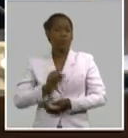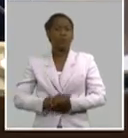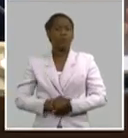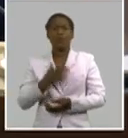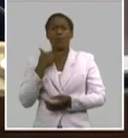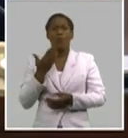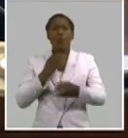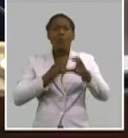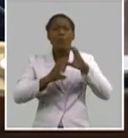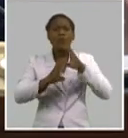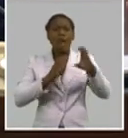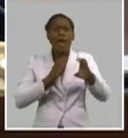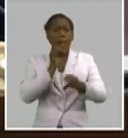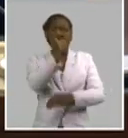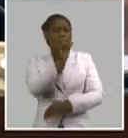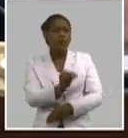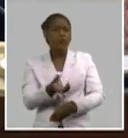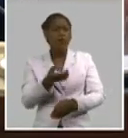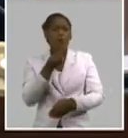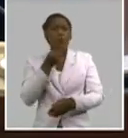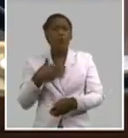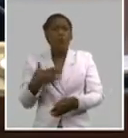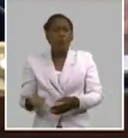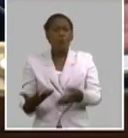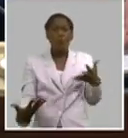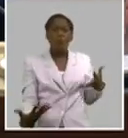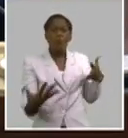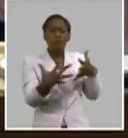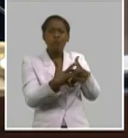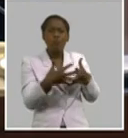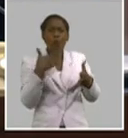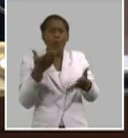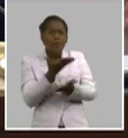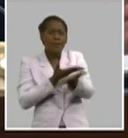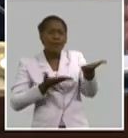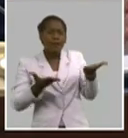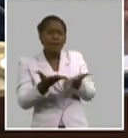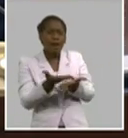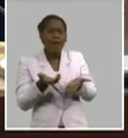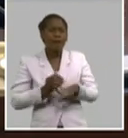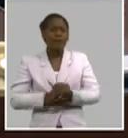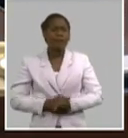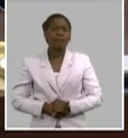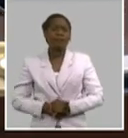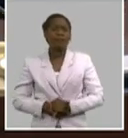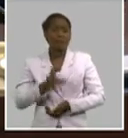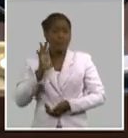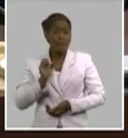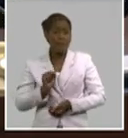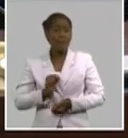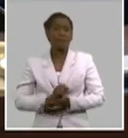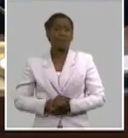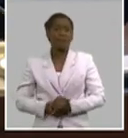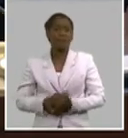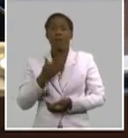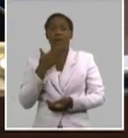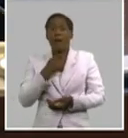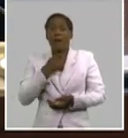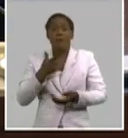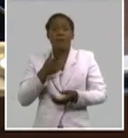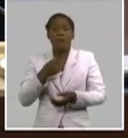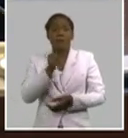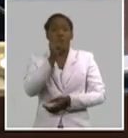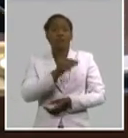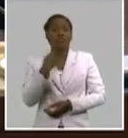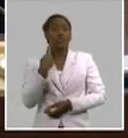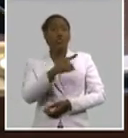es cómo nos comunicamos, cómo argumentamos, cómo compartimos criterios, cómo compartimos ideas, cómo rendimos. Rendir cuentas es comunicación